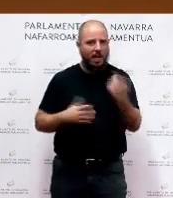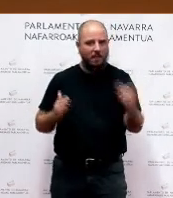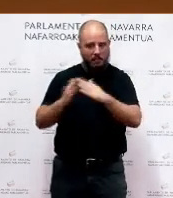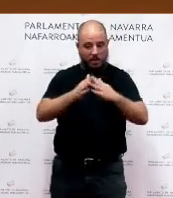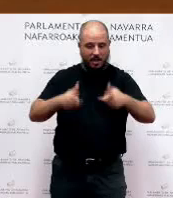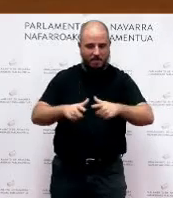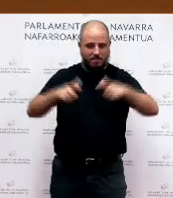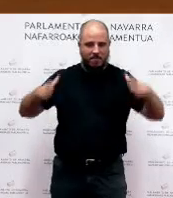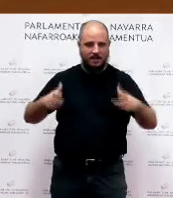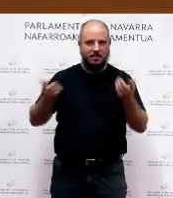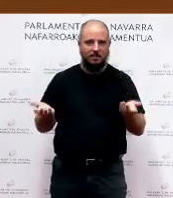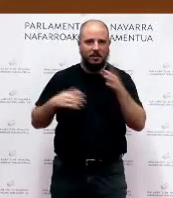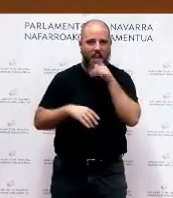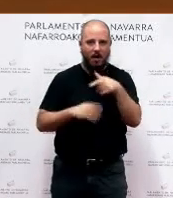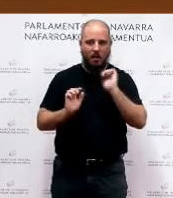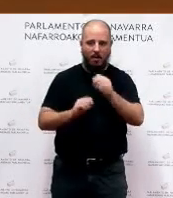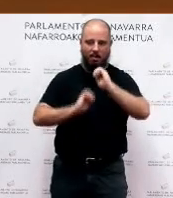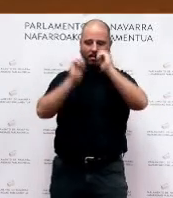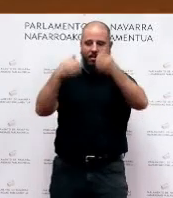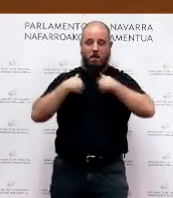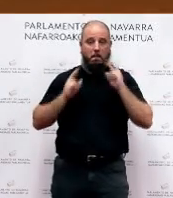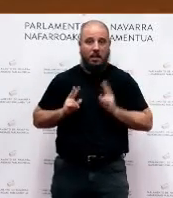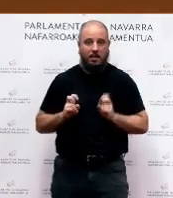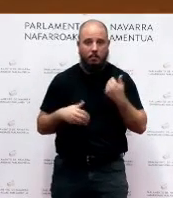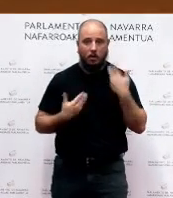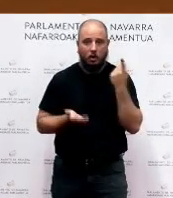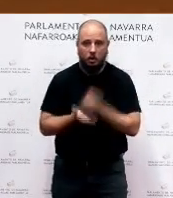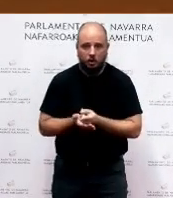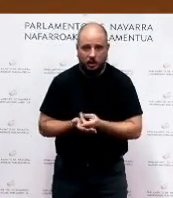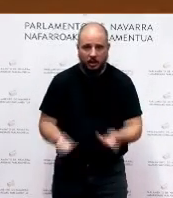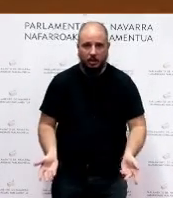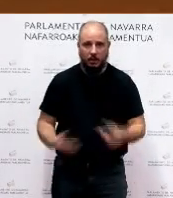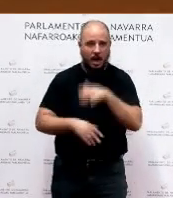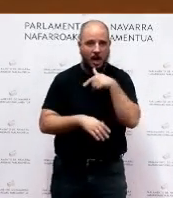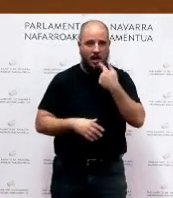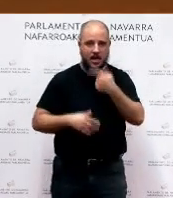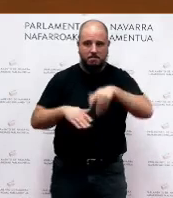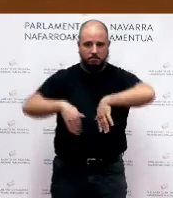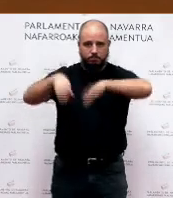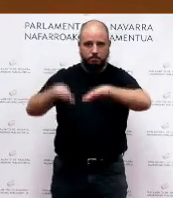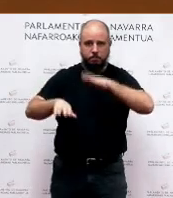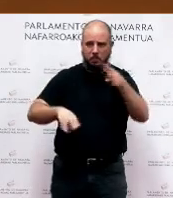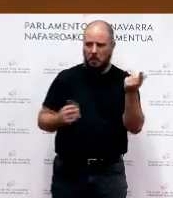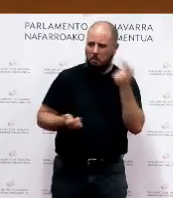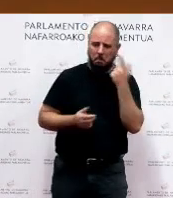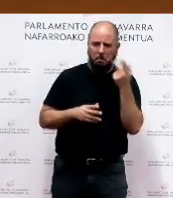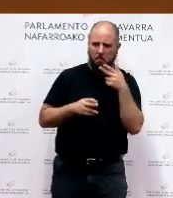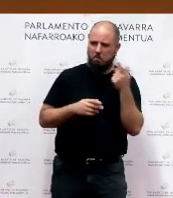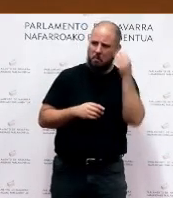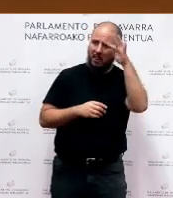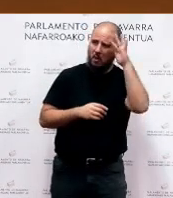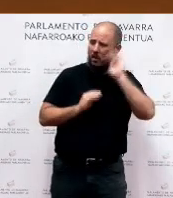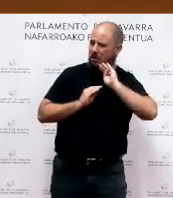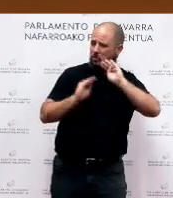después han vuelto al lugar de partida. Y lo que es aún peor, han paralizado el plan por imposiciones dogmáticas y sectarias. por